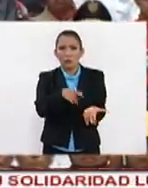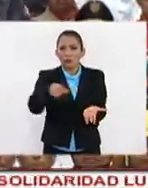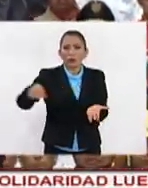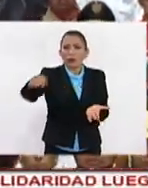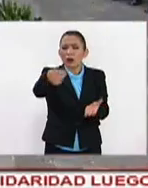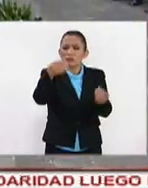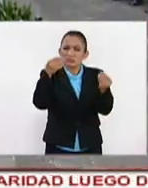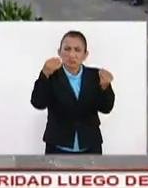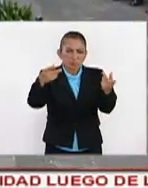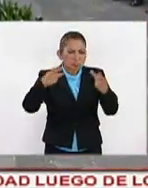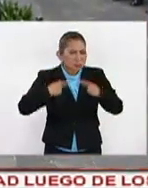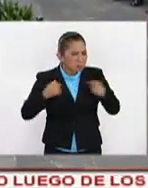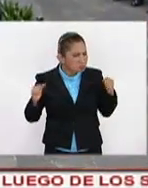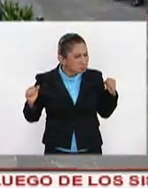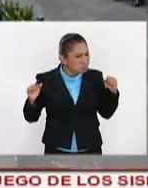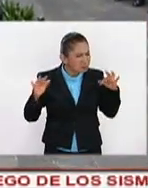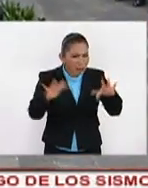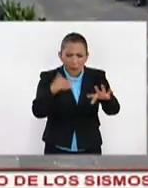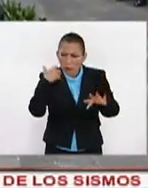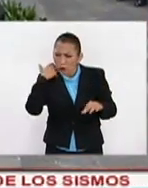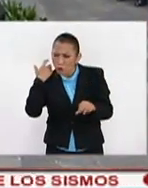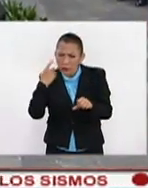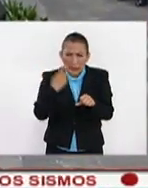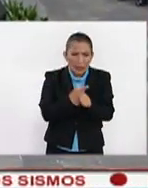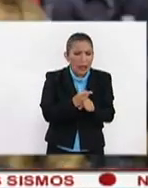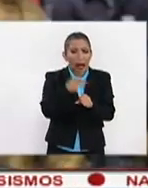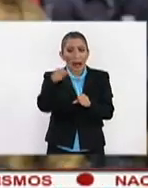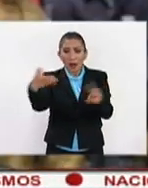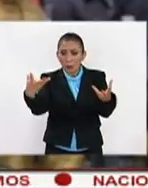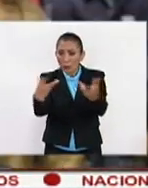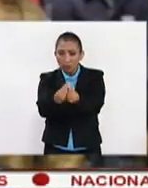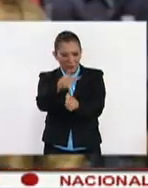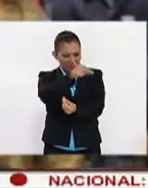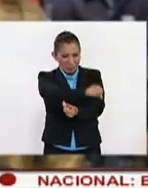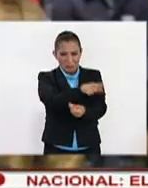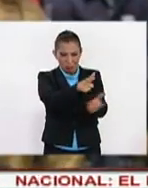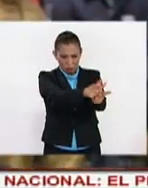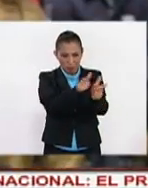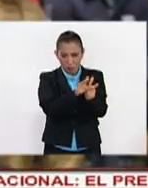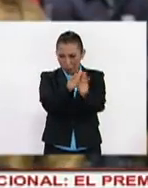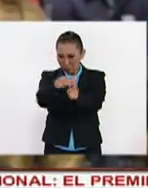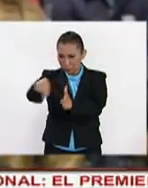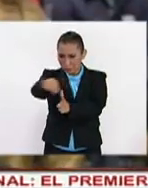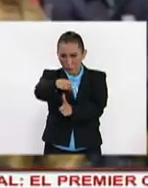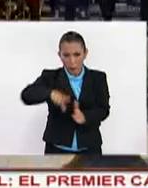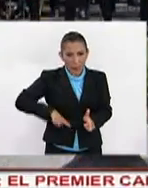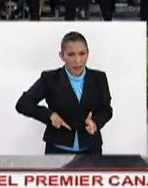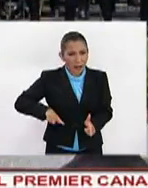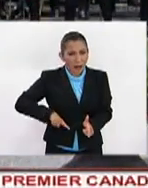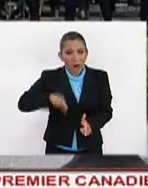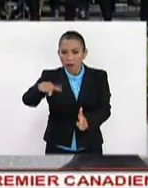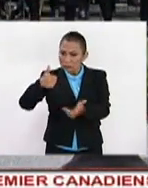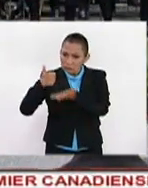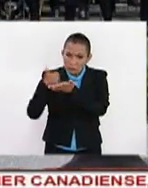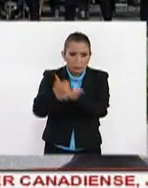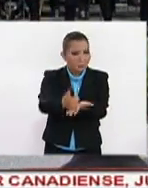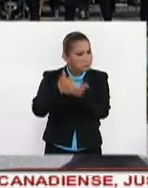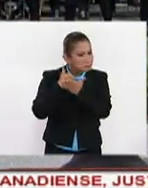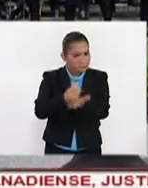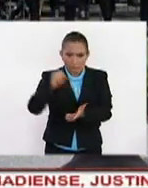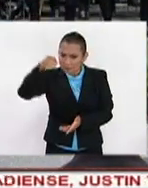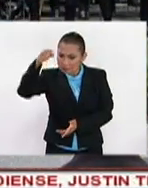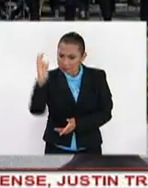de miles de personas, de voluntarios, que junto con las entidades gubernamentales estuvieron prestos